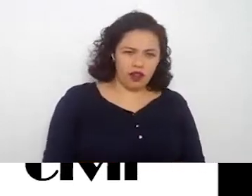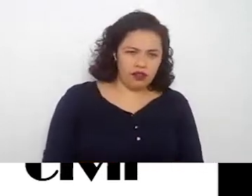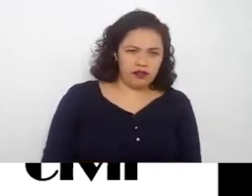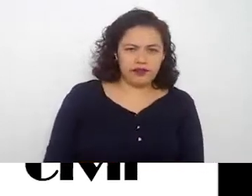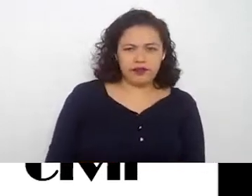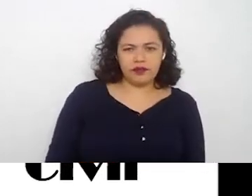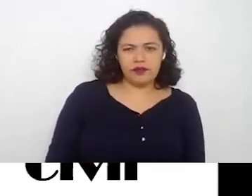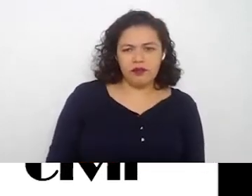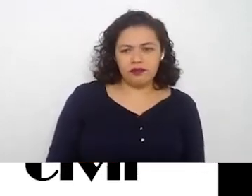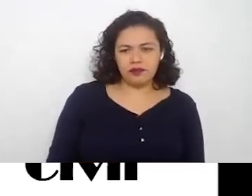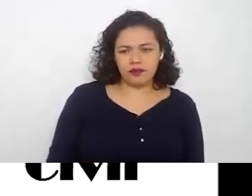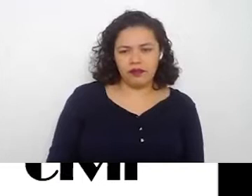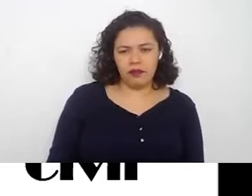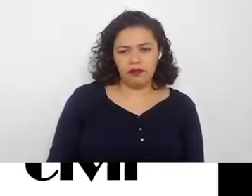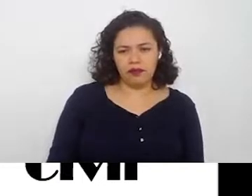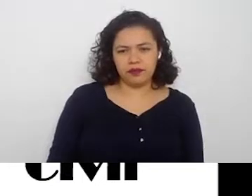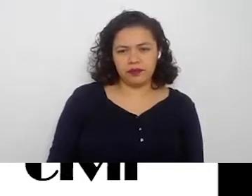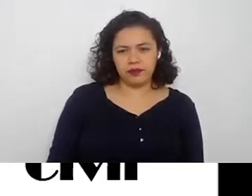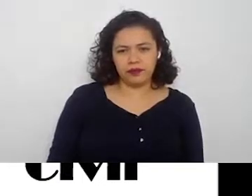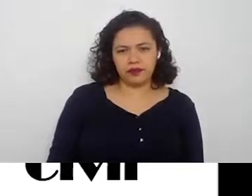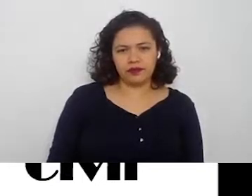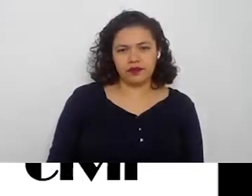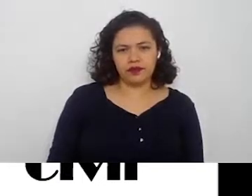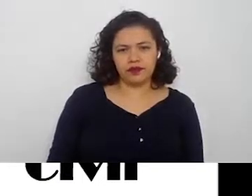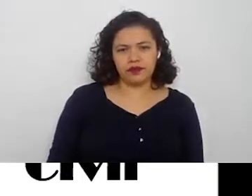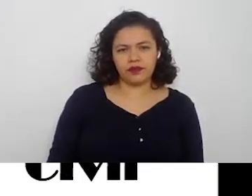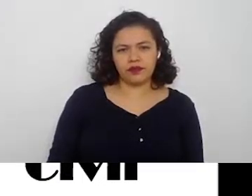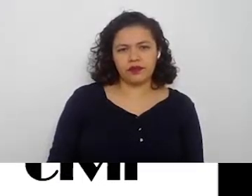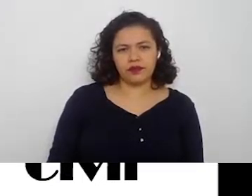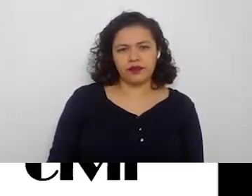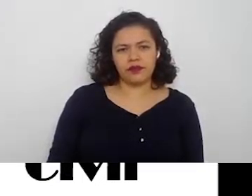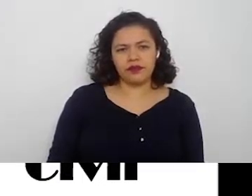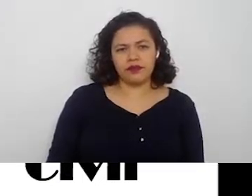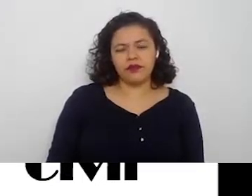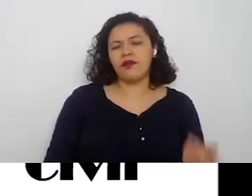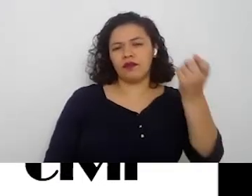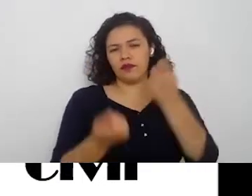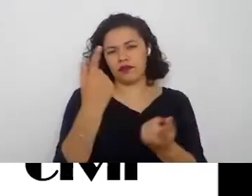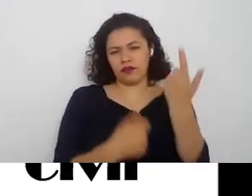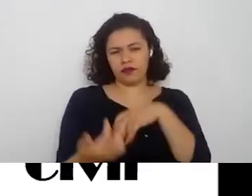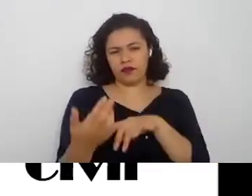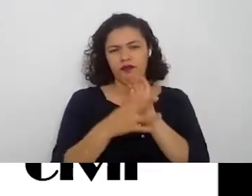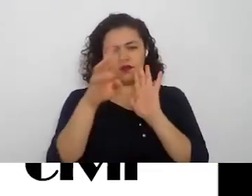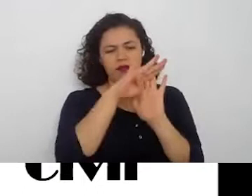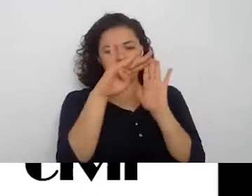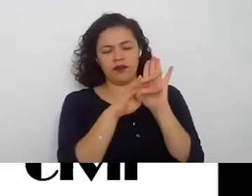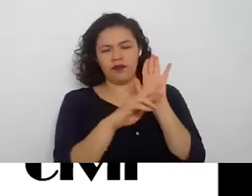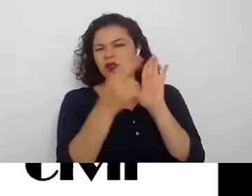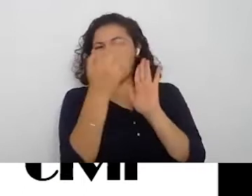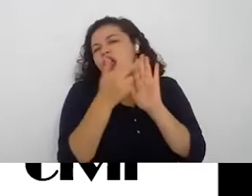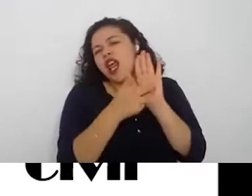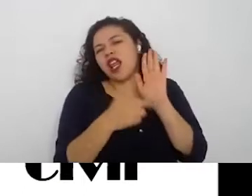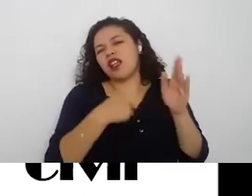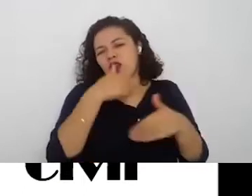algunas cláusulas, ¿verdad? De los procesos en los que yo les recomiendo también